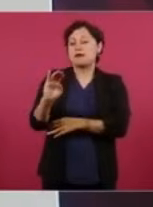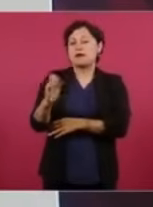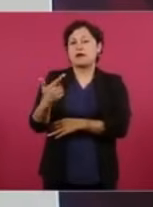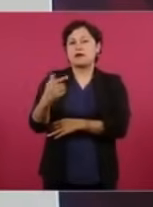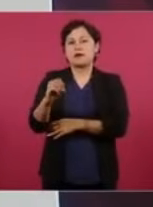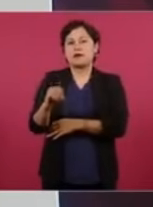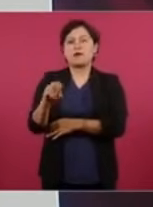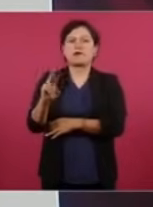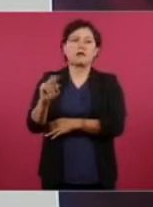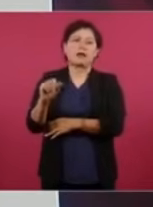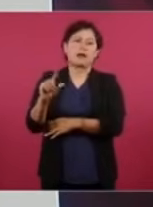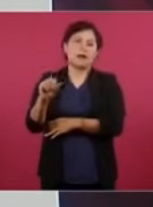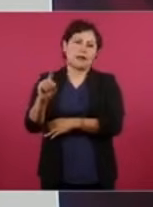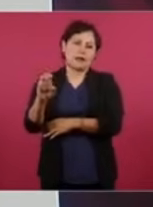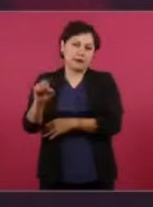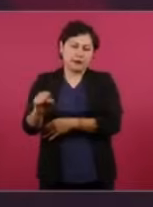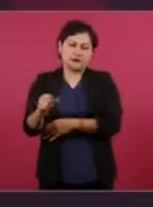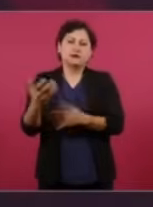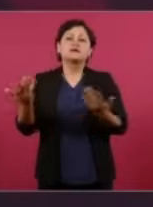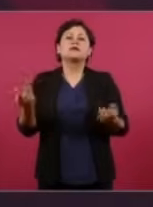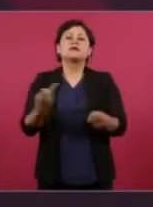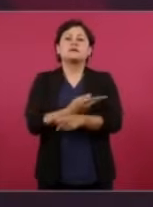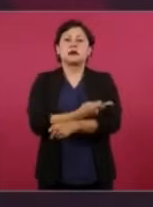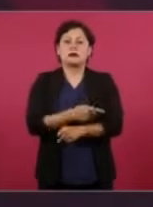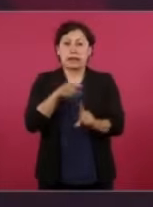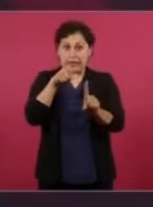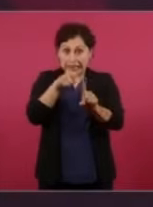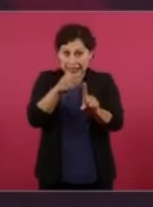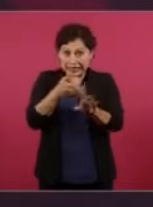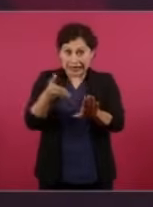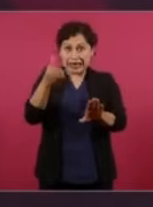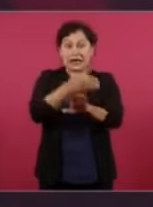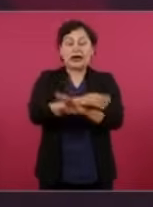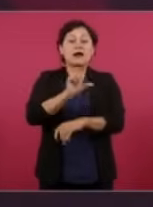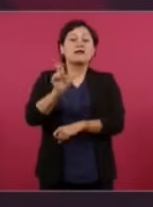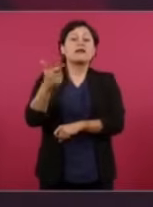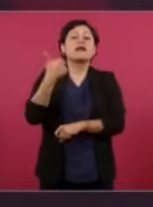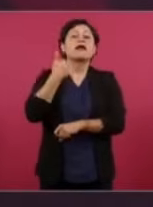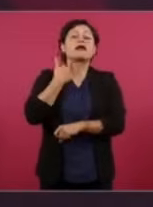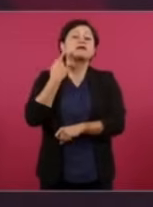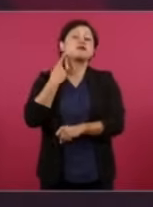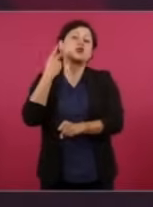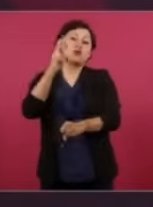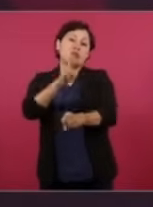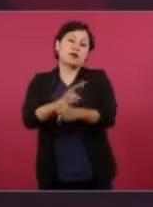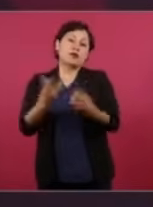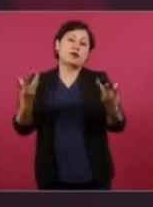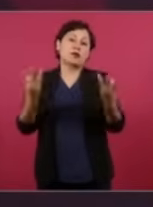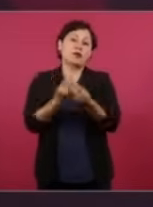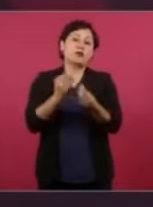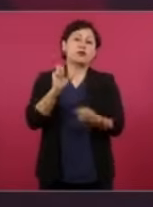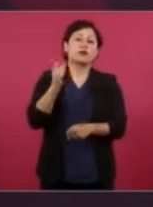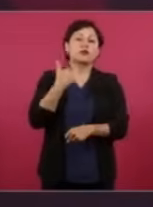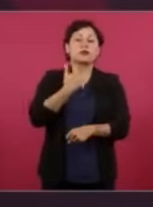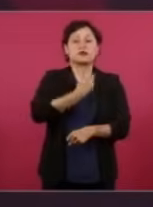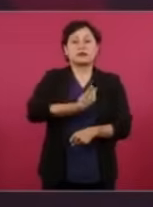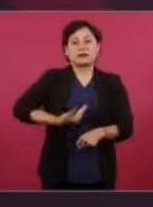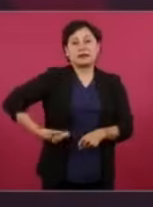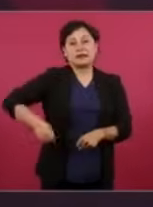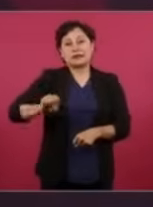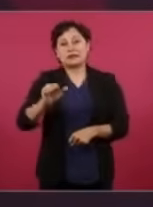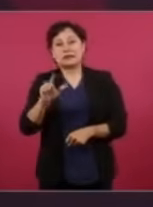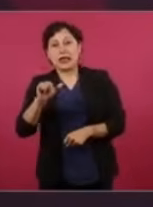está, después de ser procurador de Salinas, está creo que